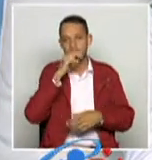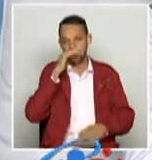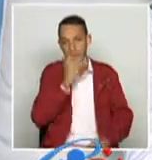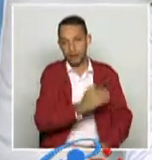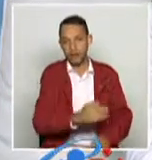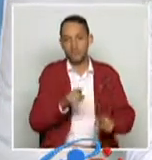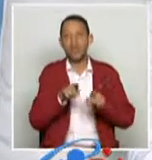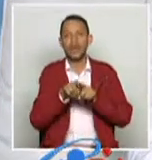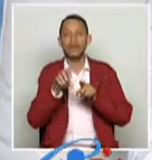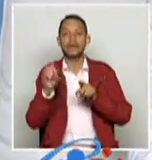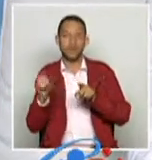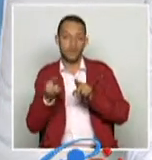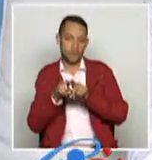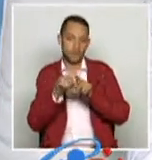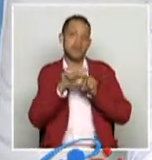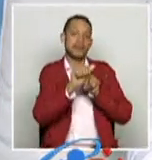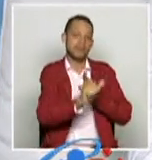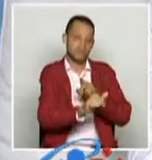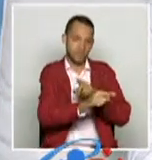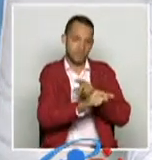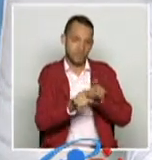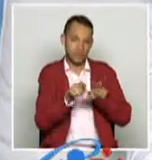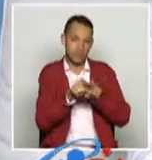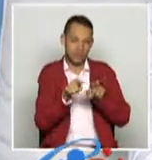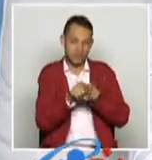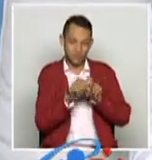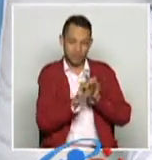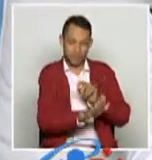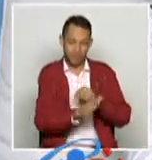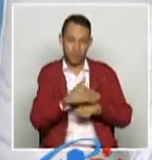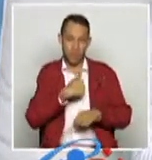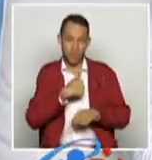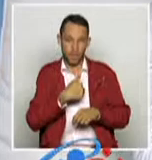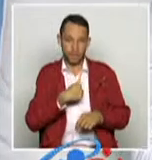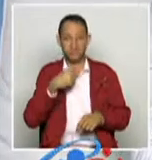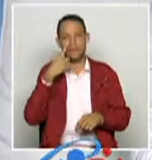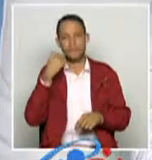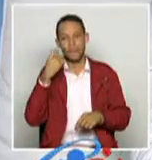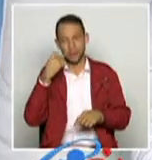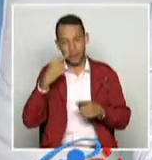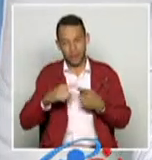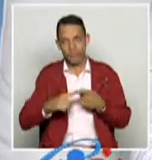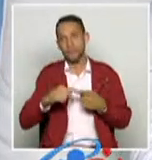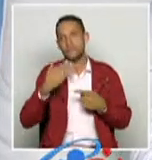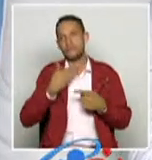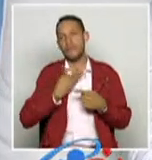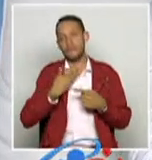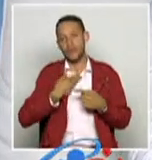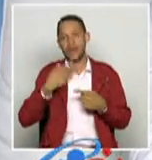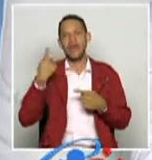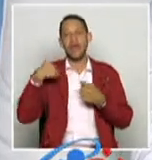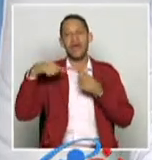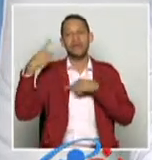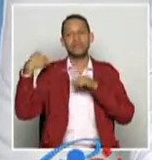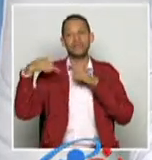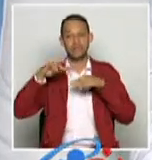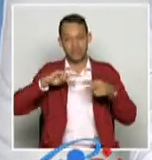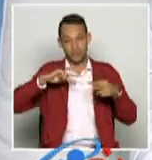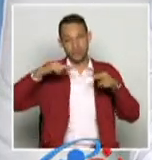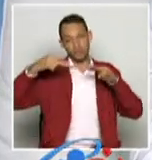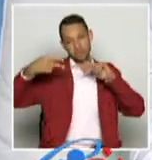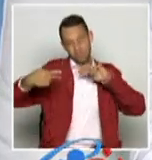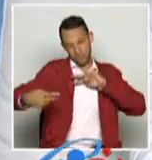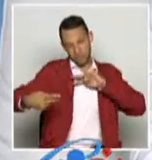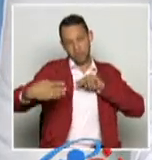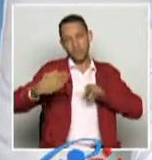son hermanitos de niños enfermos del corazón, o que su papá o que su mamá tenga una cardiopatía congénita, o que su hermanito